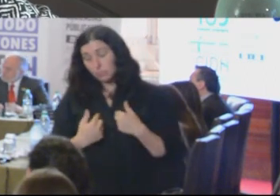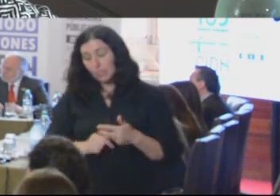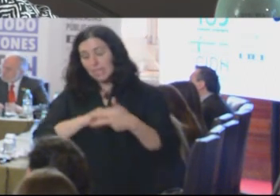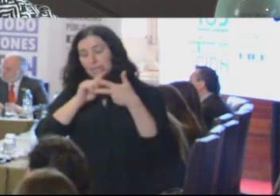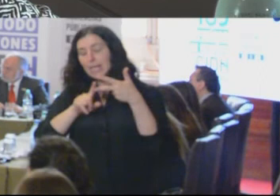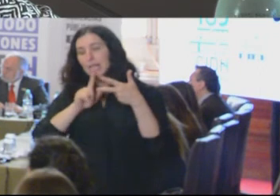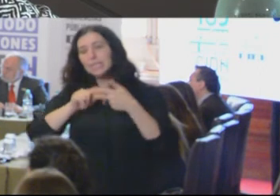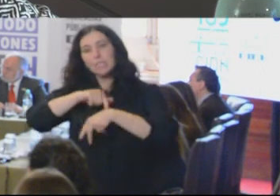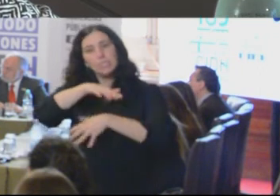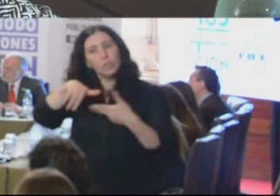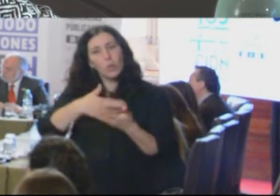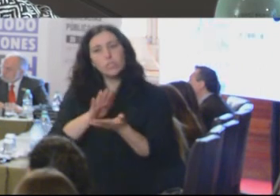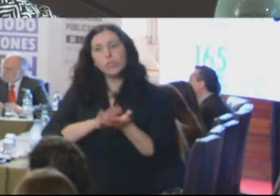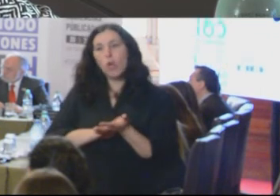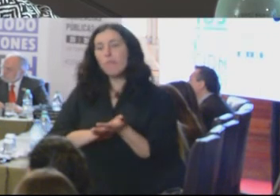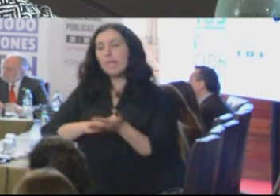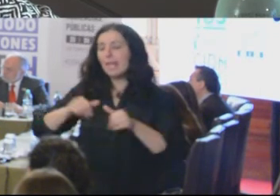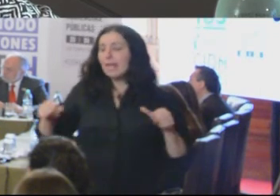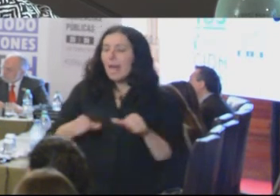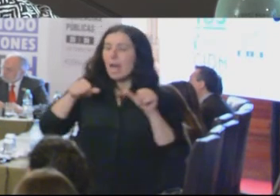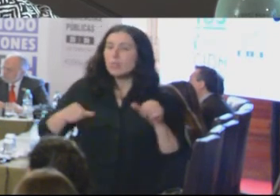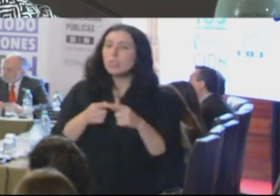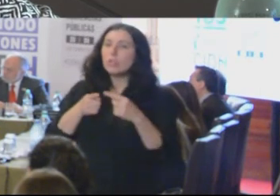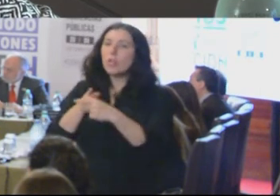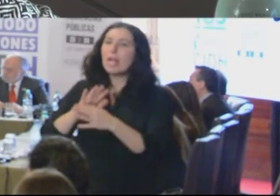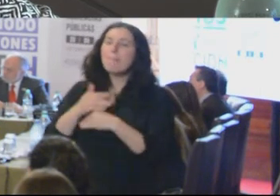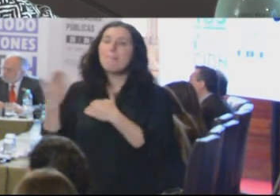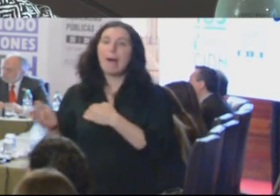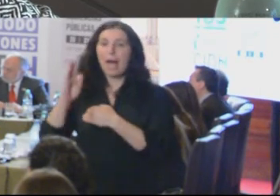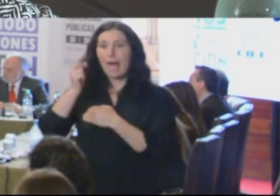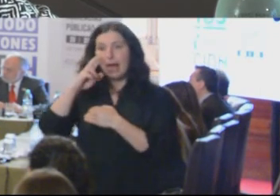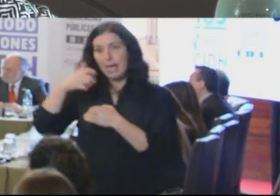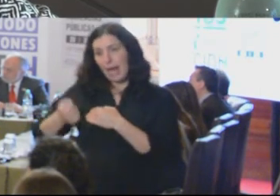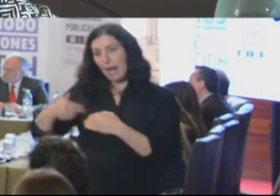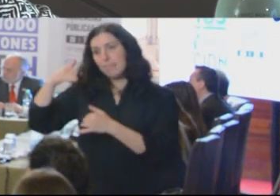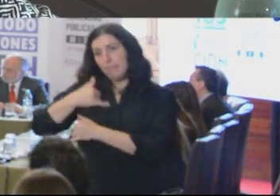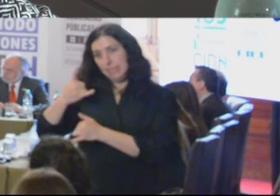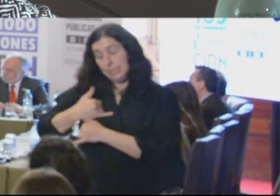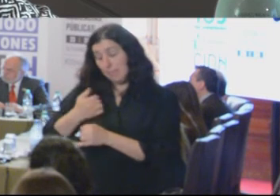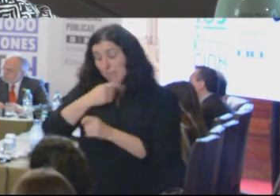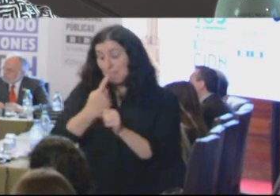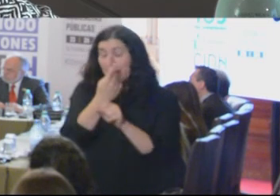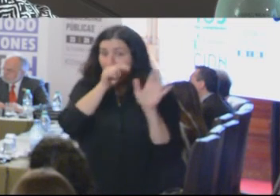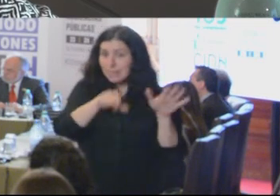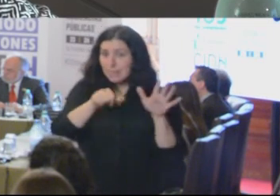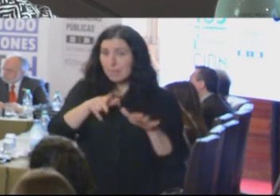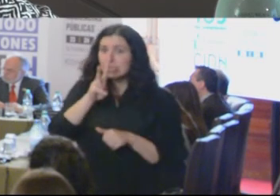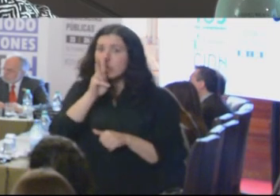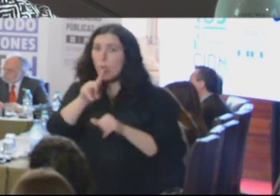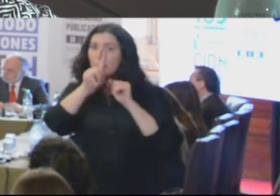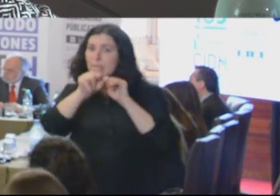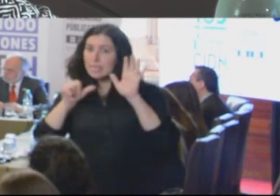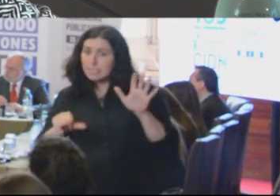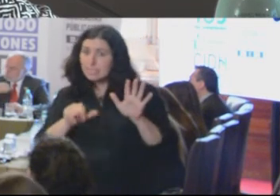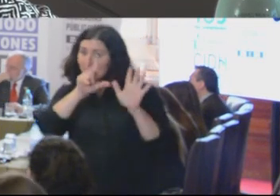actuaciones contra el paramilitarismo en el primer semestre de 2017 se constató la actuación de grupos paramilitares